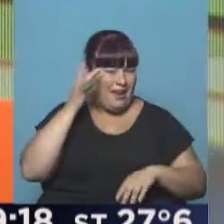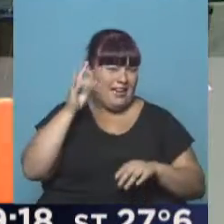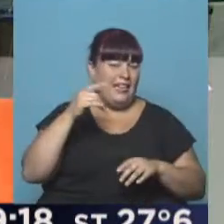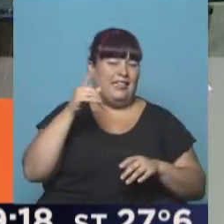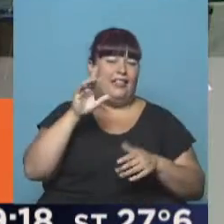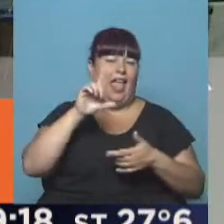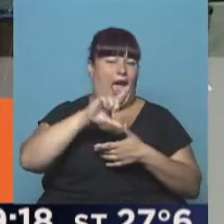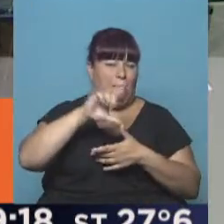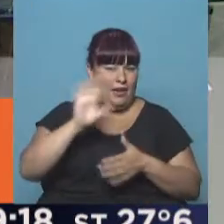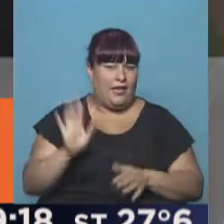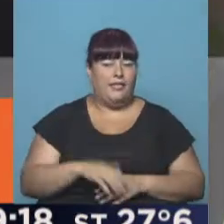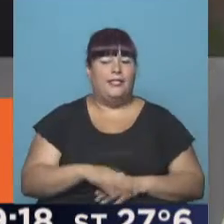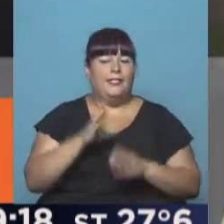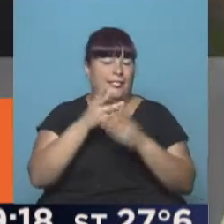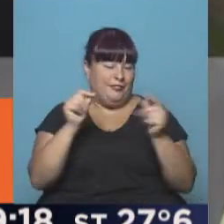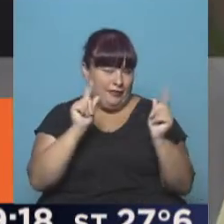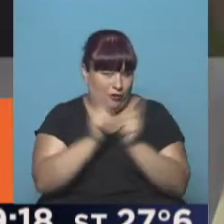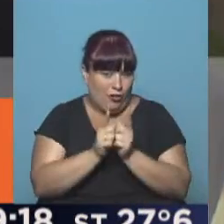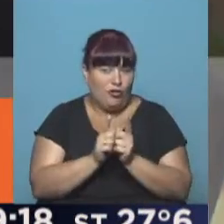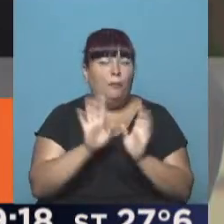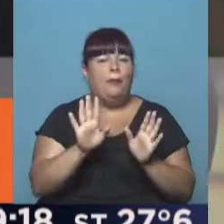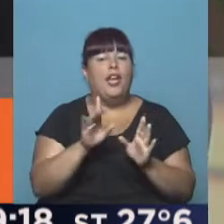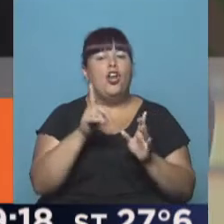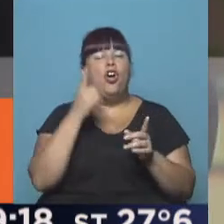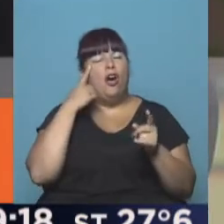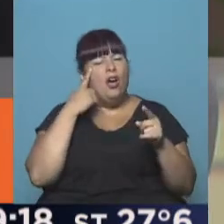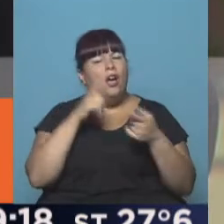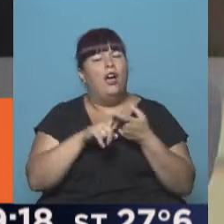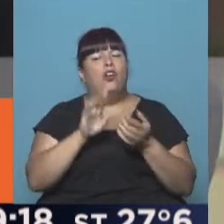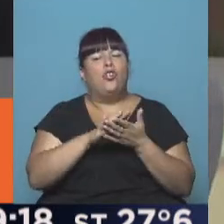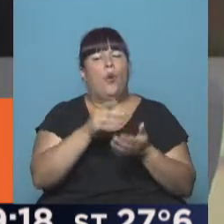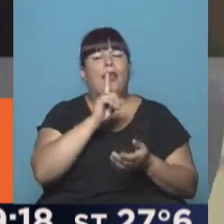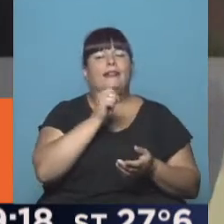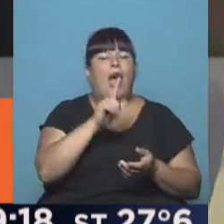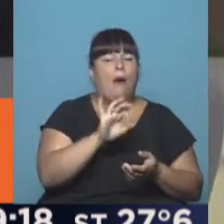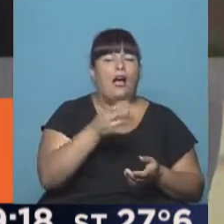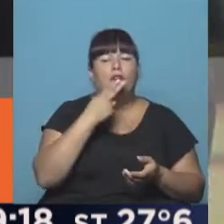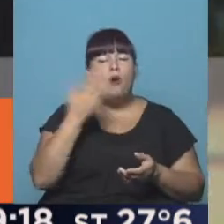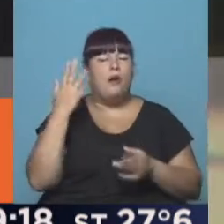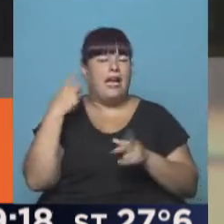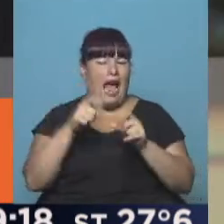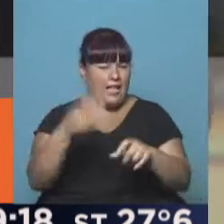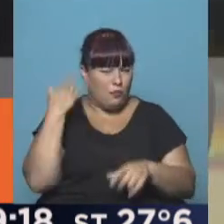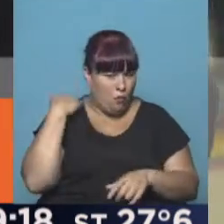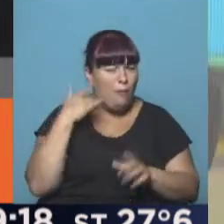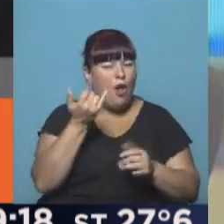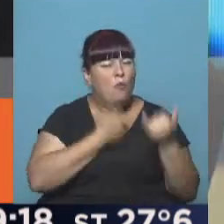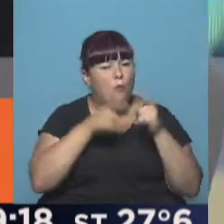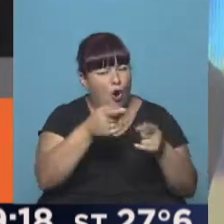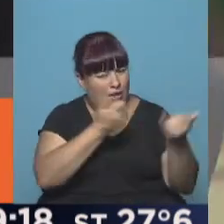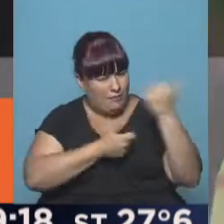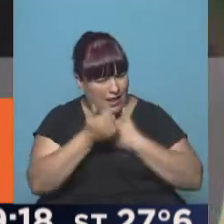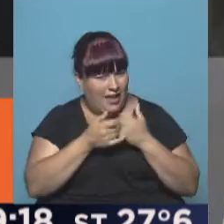América Latina. Tenemos que ir despidiéndonos, pero no tiene relacionado al tabaco o al cigarrillo con el cáncer de pulmón, pero sí, acompáñenos